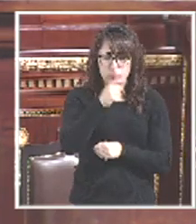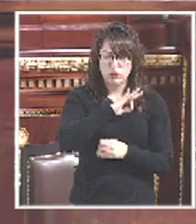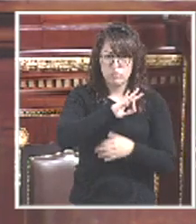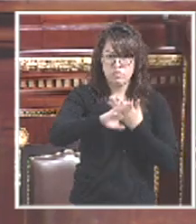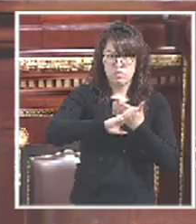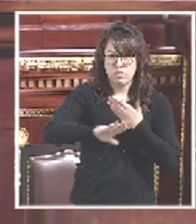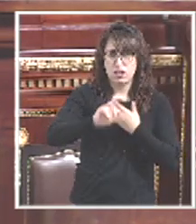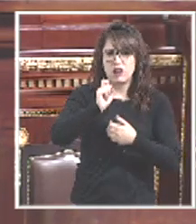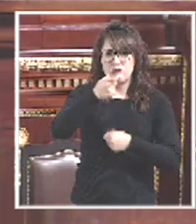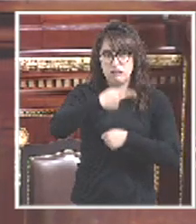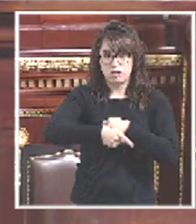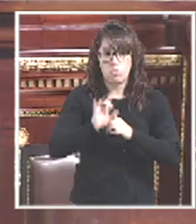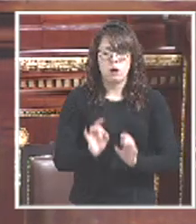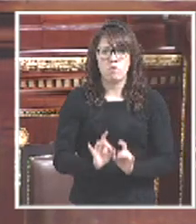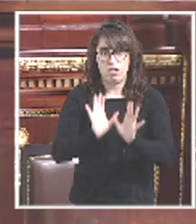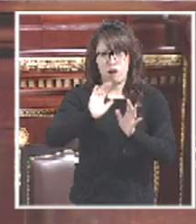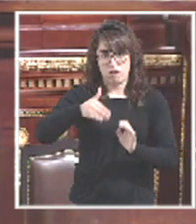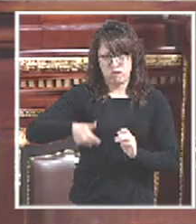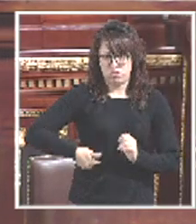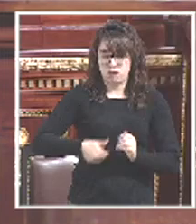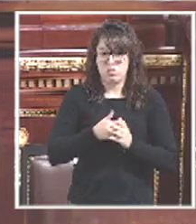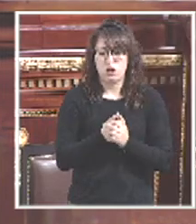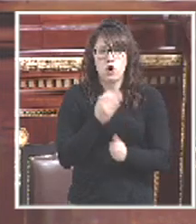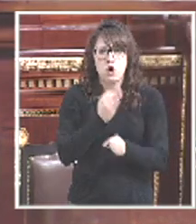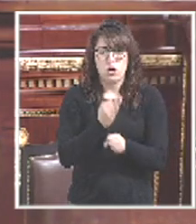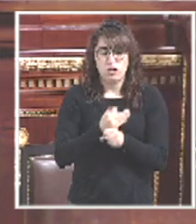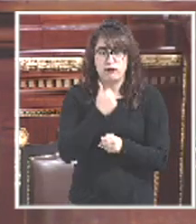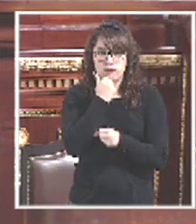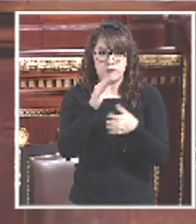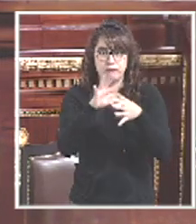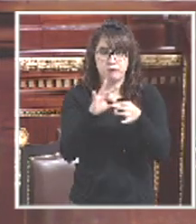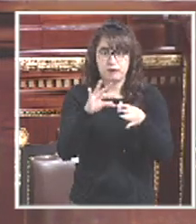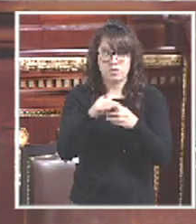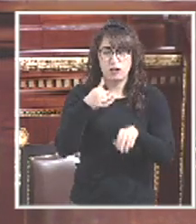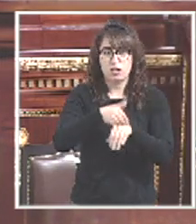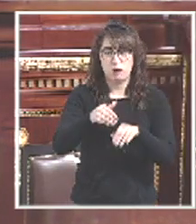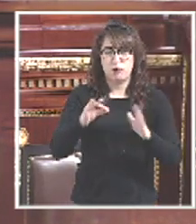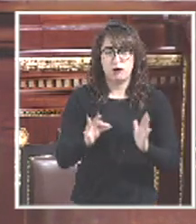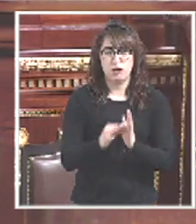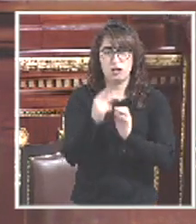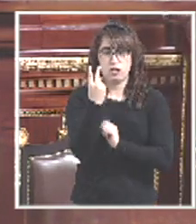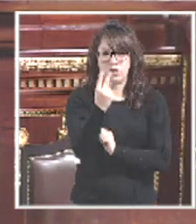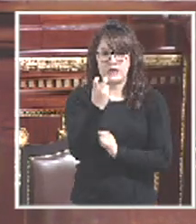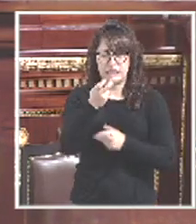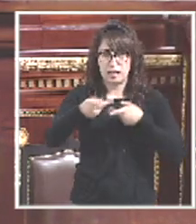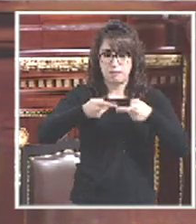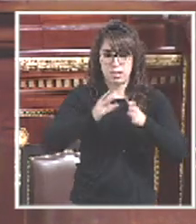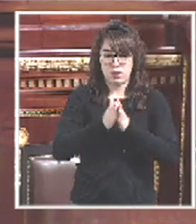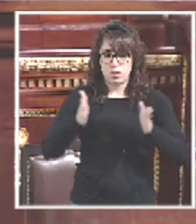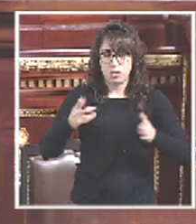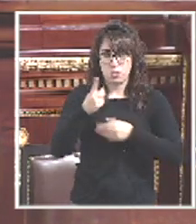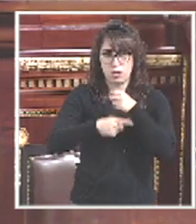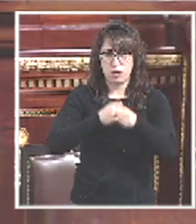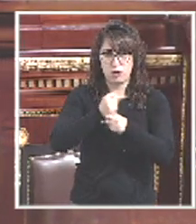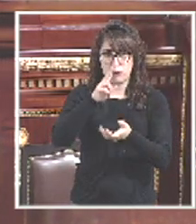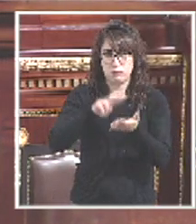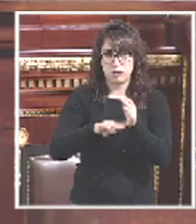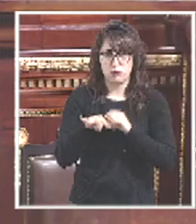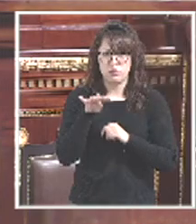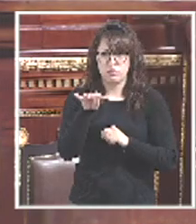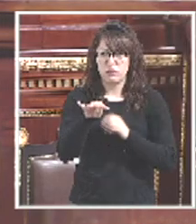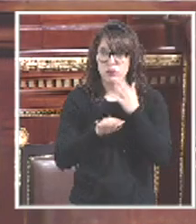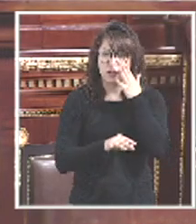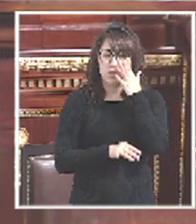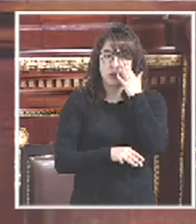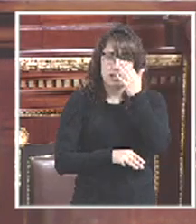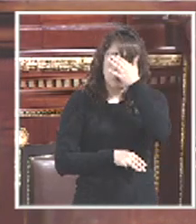riesgos. Ante lo cual me permito citar el numeral 2 de este plan anual de trabajo, en